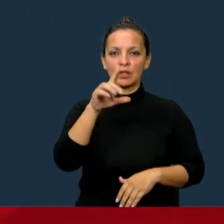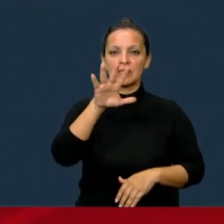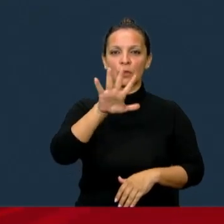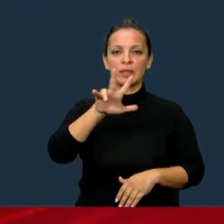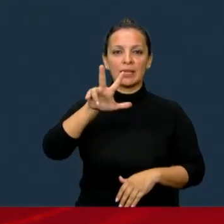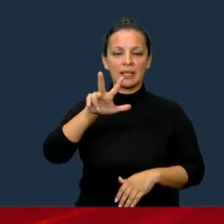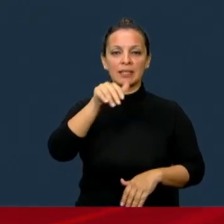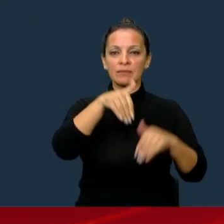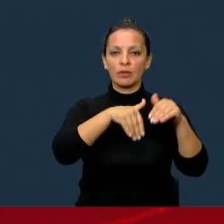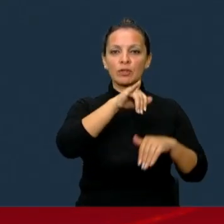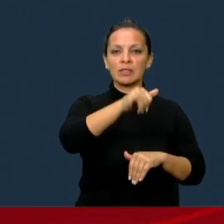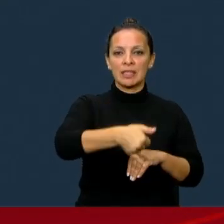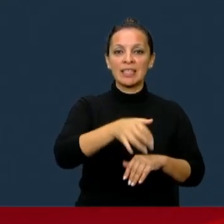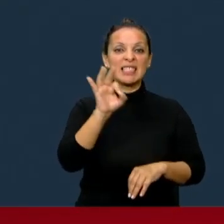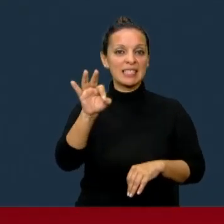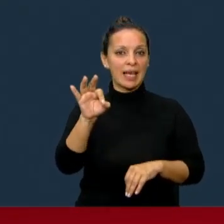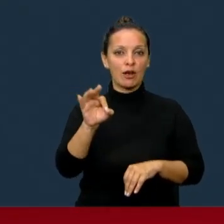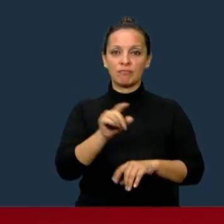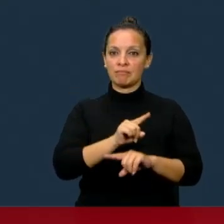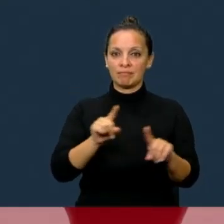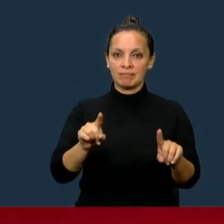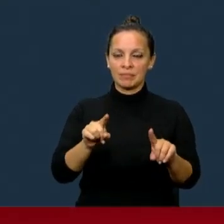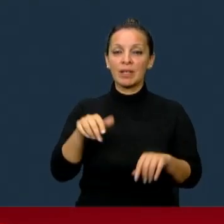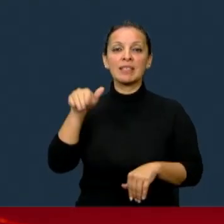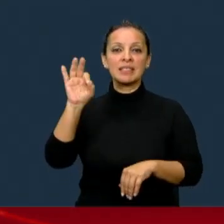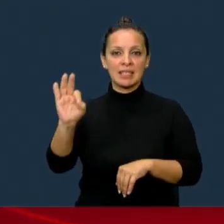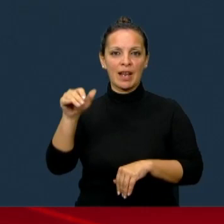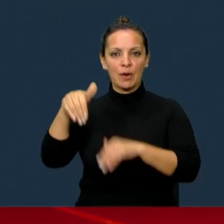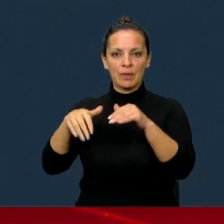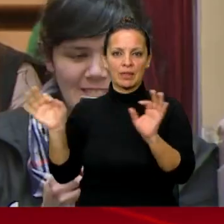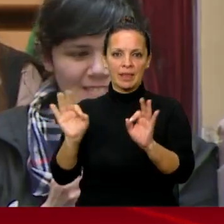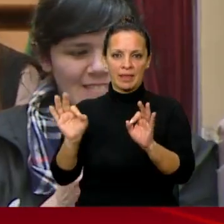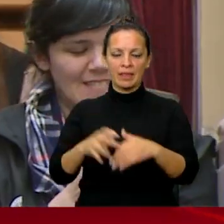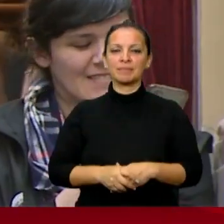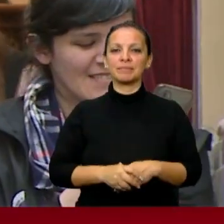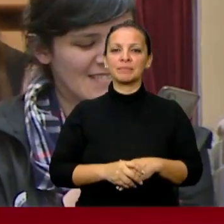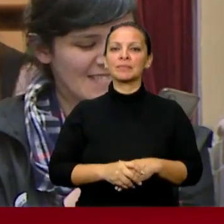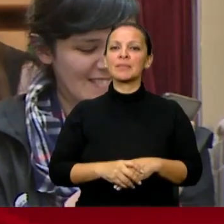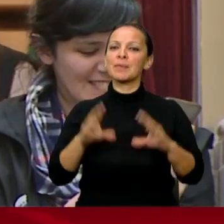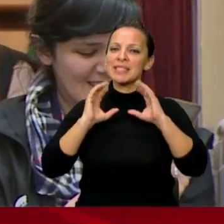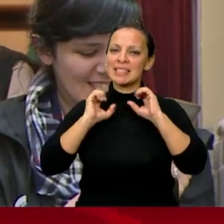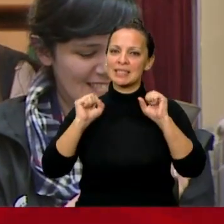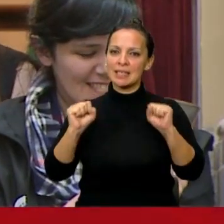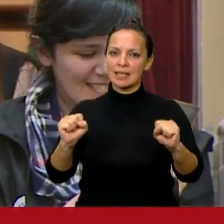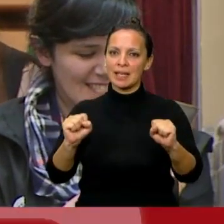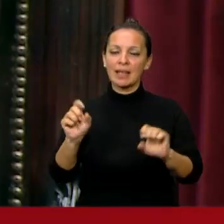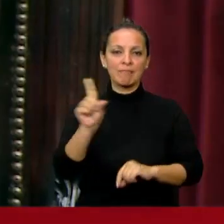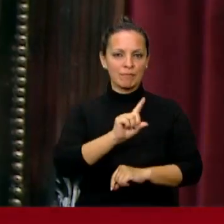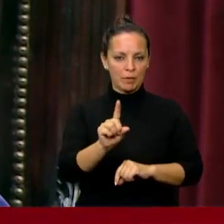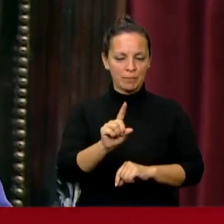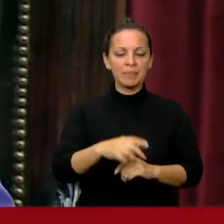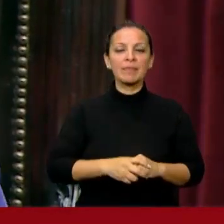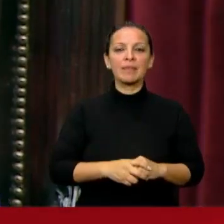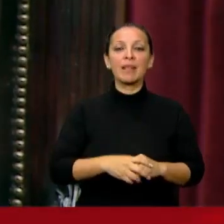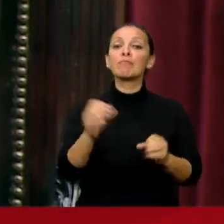153 afirmativos, 0 negativos, 0 abstención. Por secretaría, no, perdón,